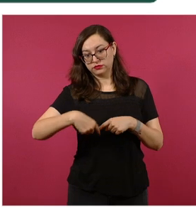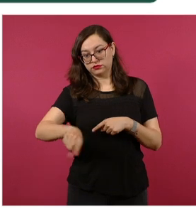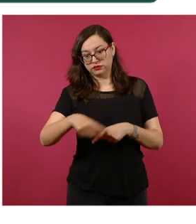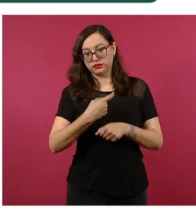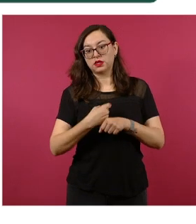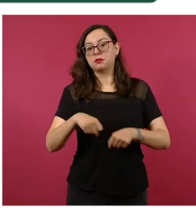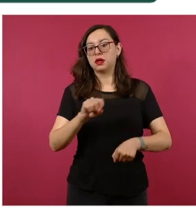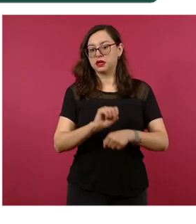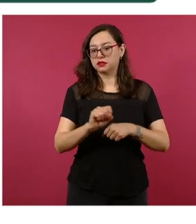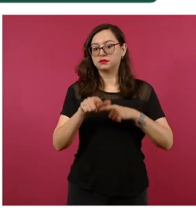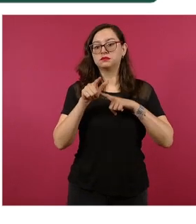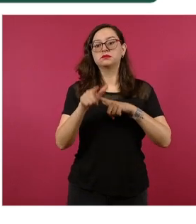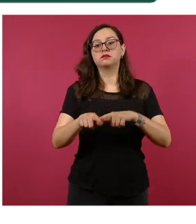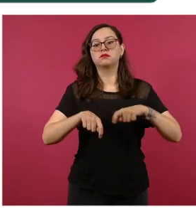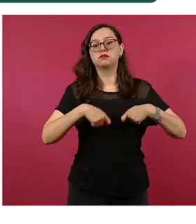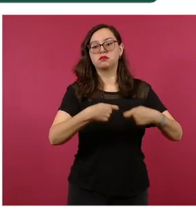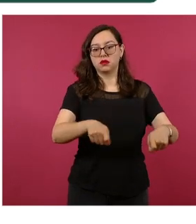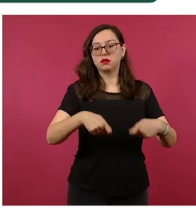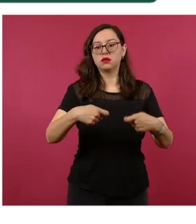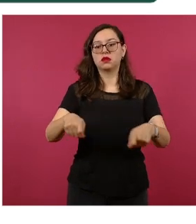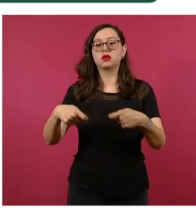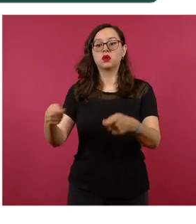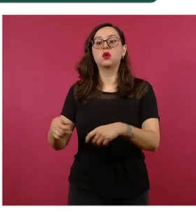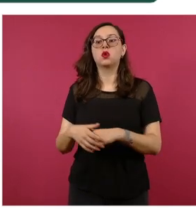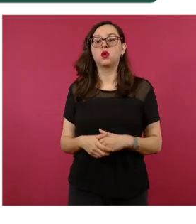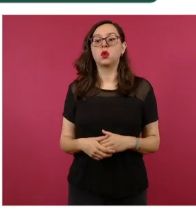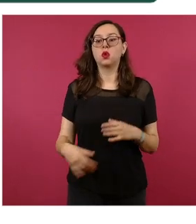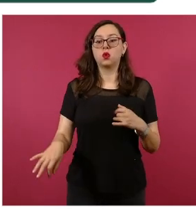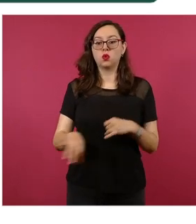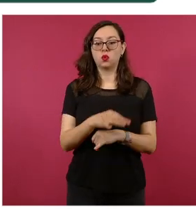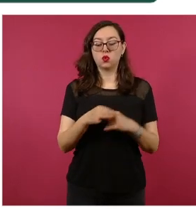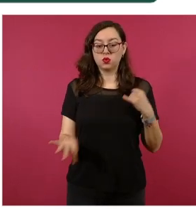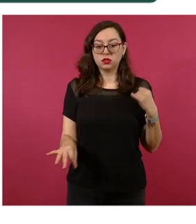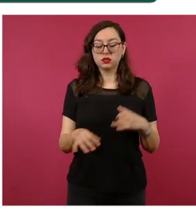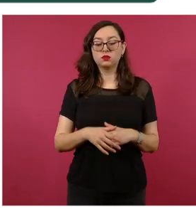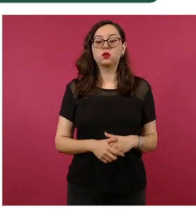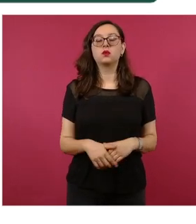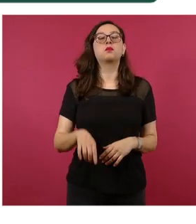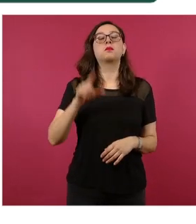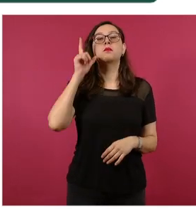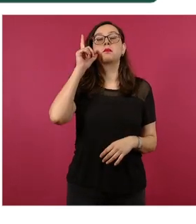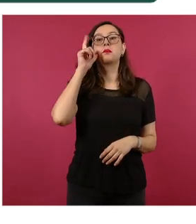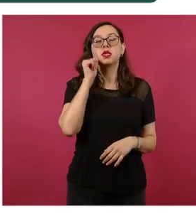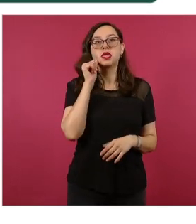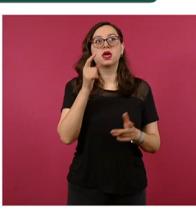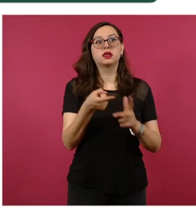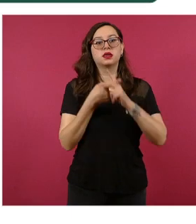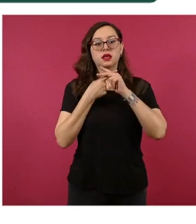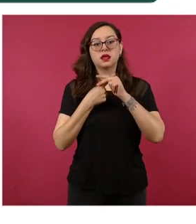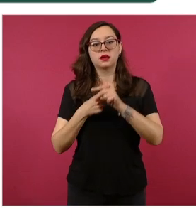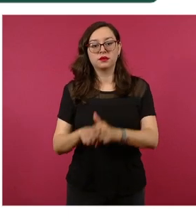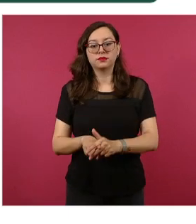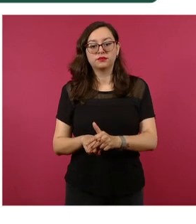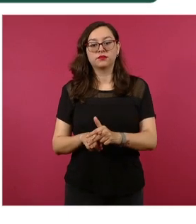esta semana. Y por último, también el día de mañana se empieza la entrega